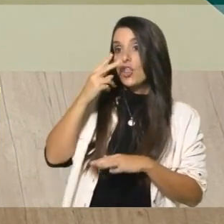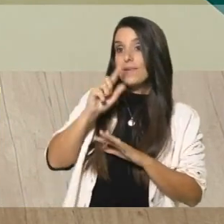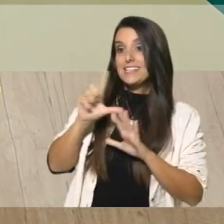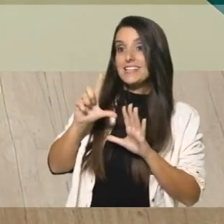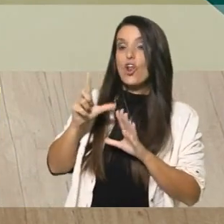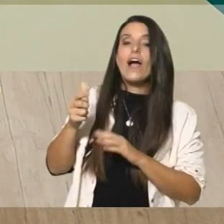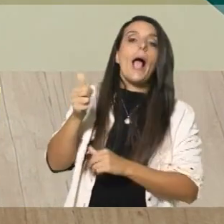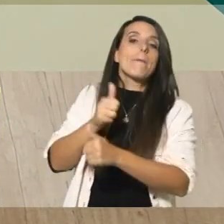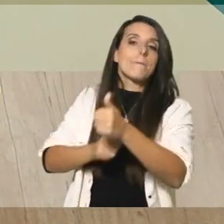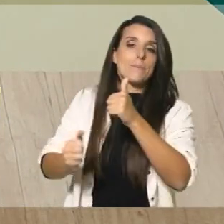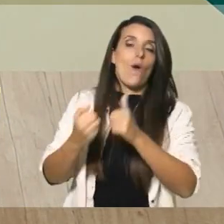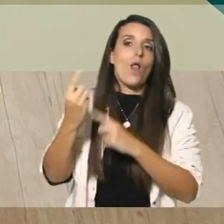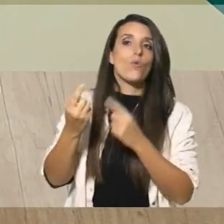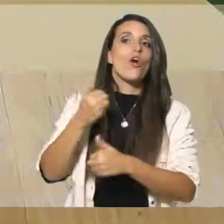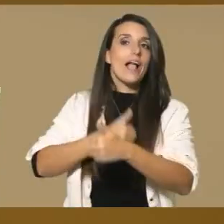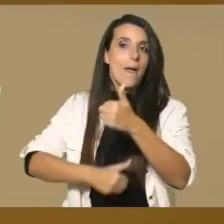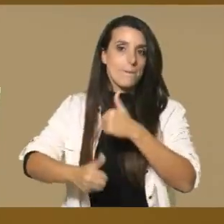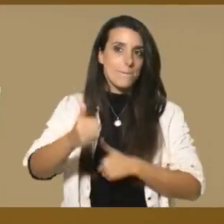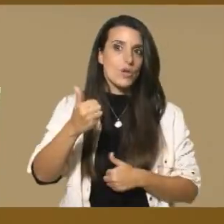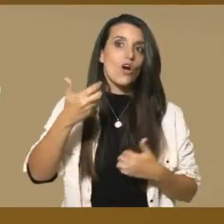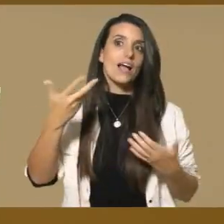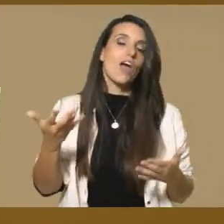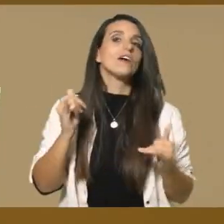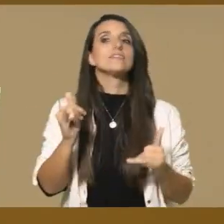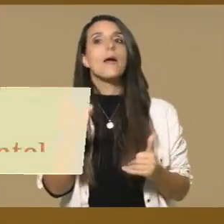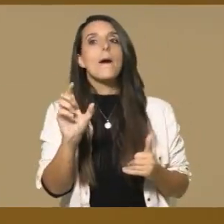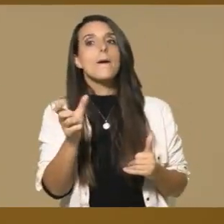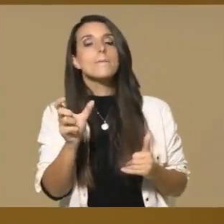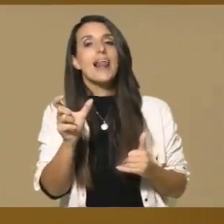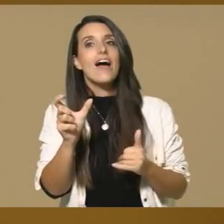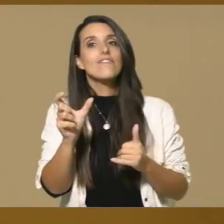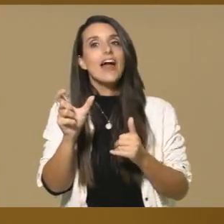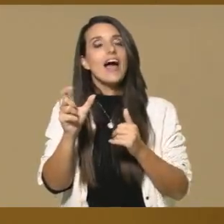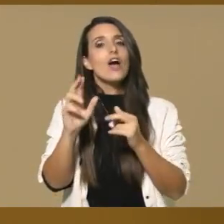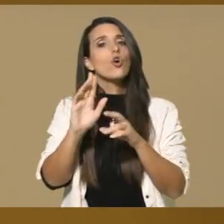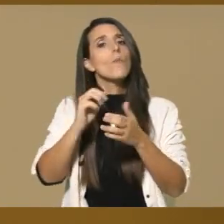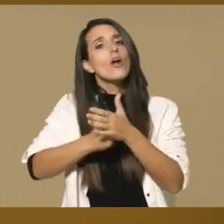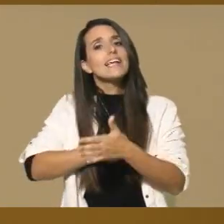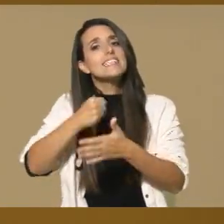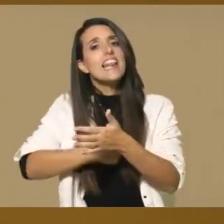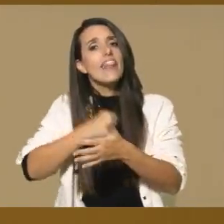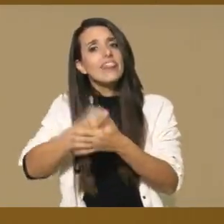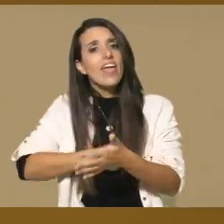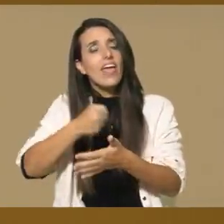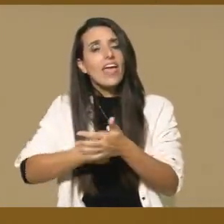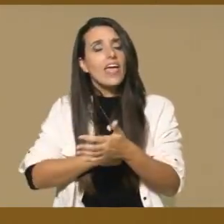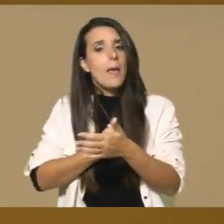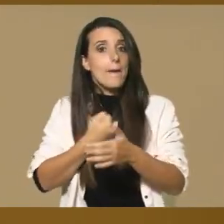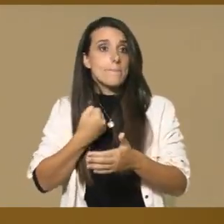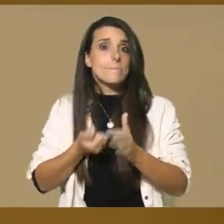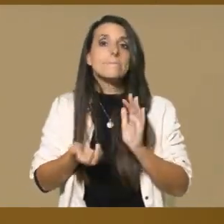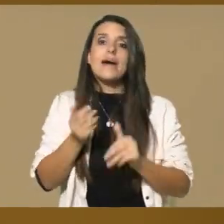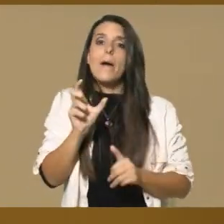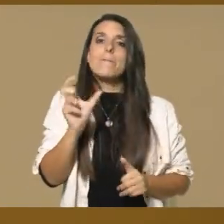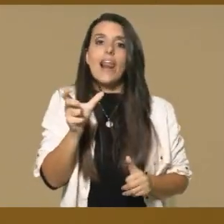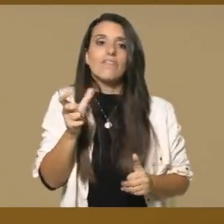2017, hubo ahí un recambio esto que tú decís, ¿no? Uh-huh. La palabra resiliente fue una palabra que fue cobrando más protagonismo en